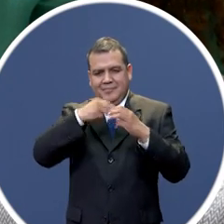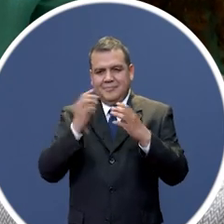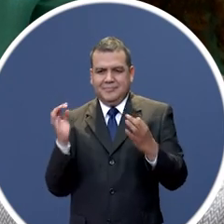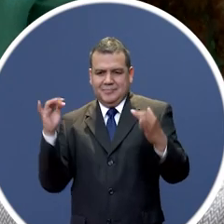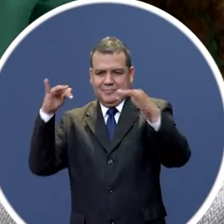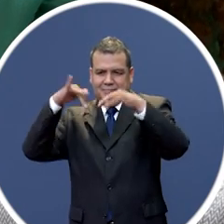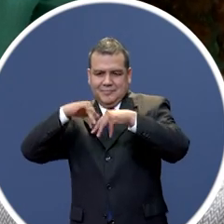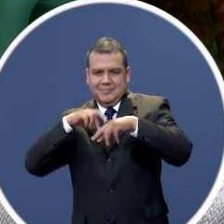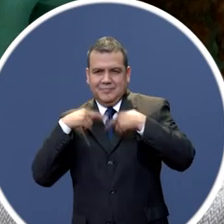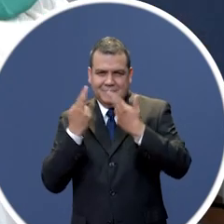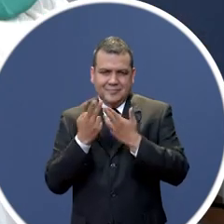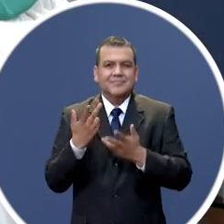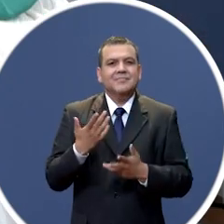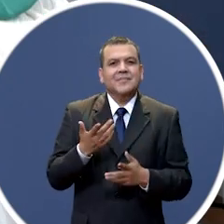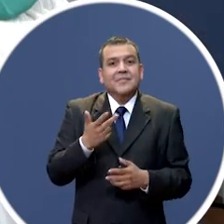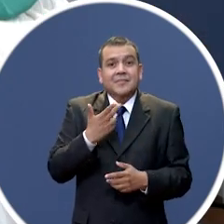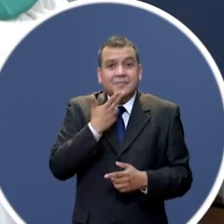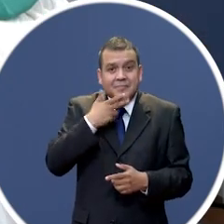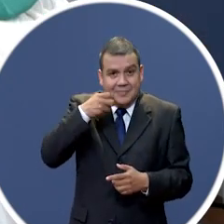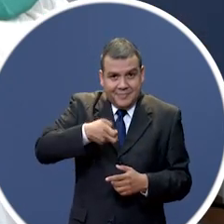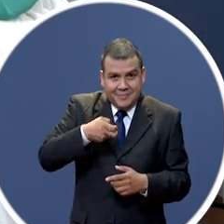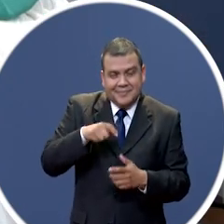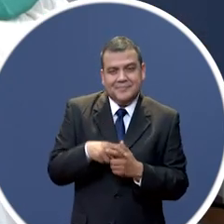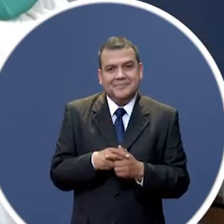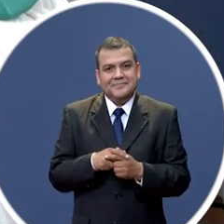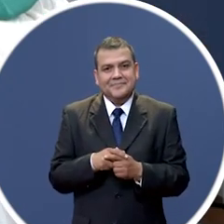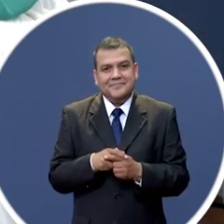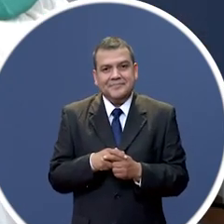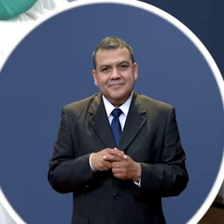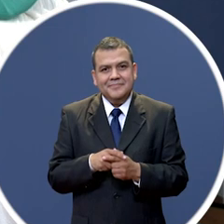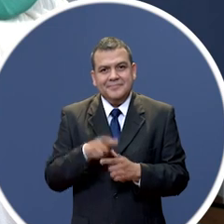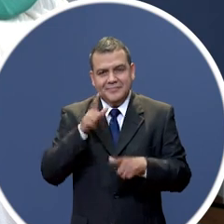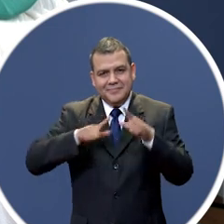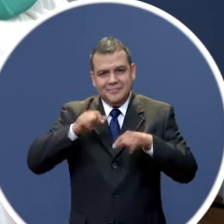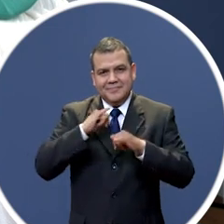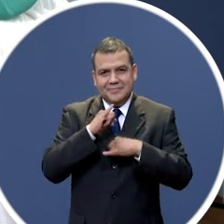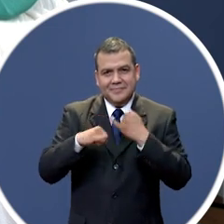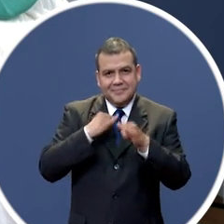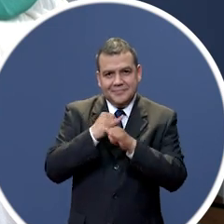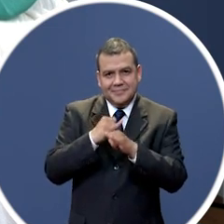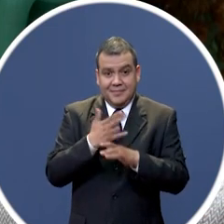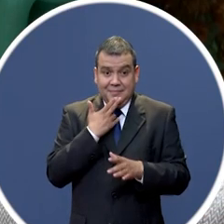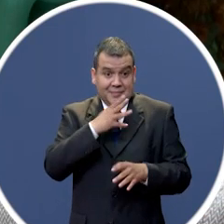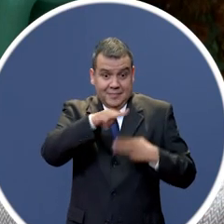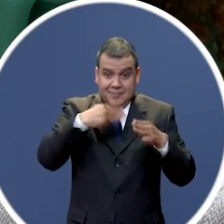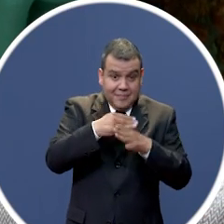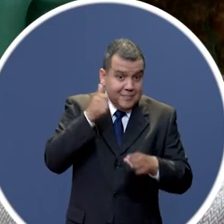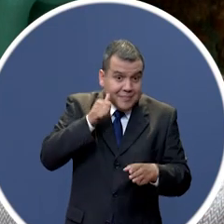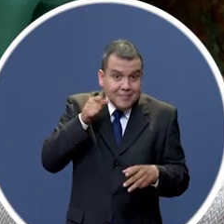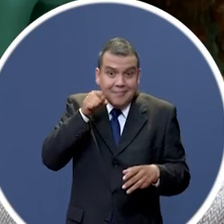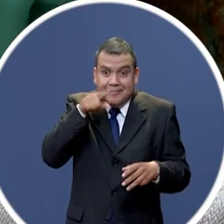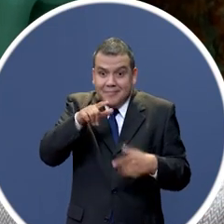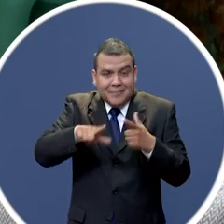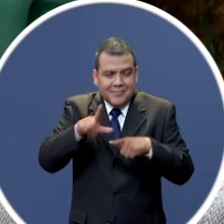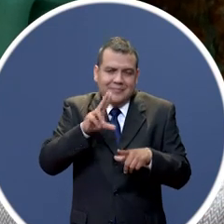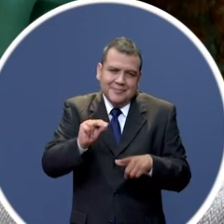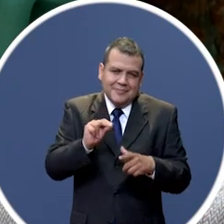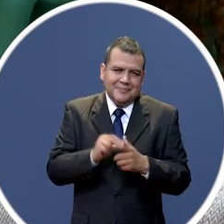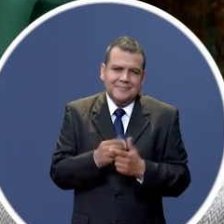sordos. Entonces, pues se ocupa esa. ¿Por qué no se ocupa para todo el mundo siempre?